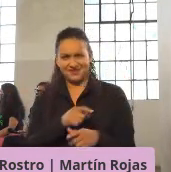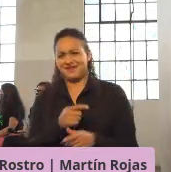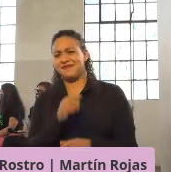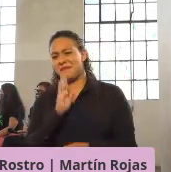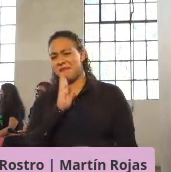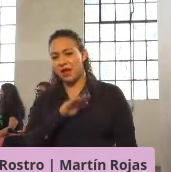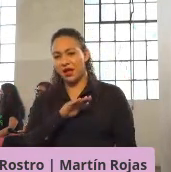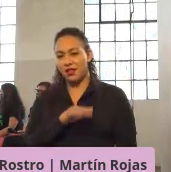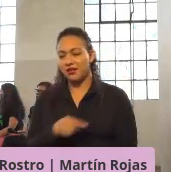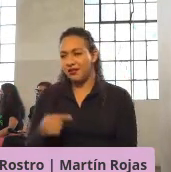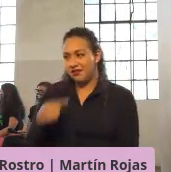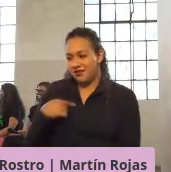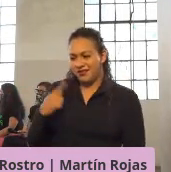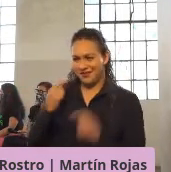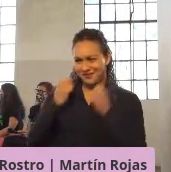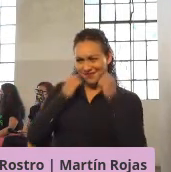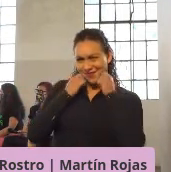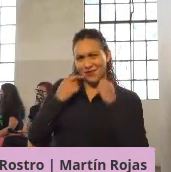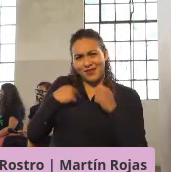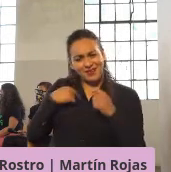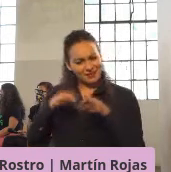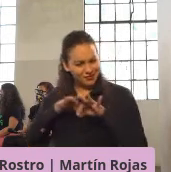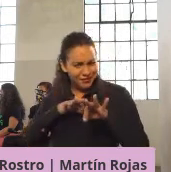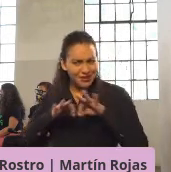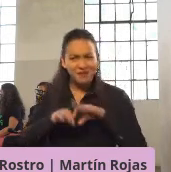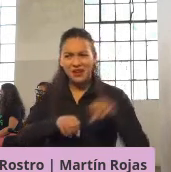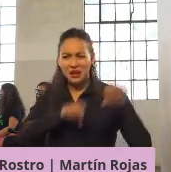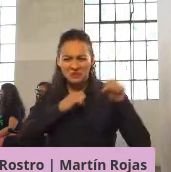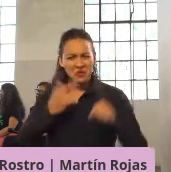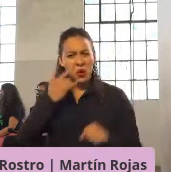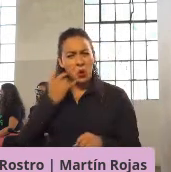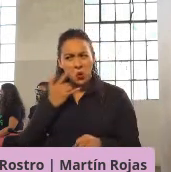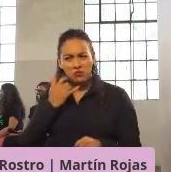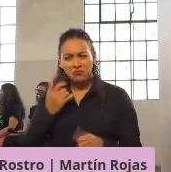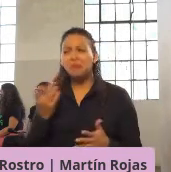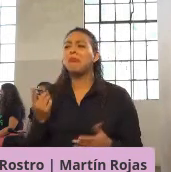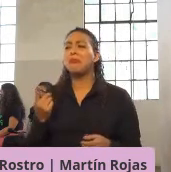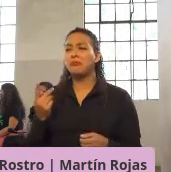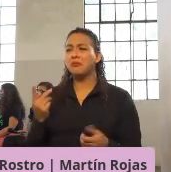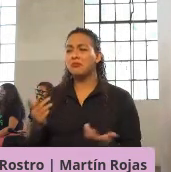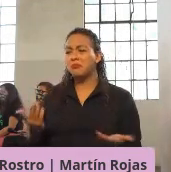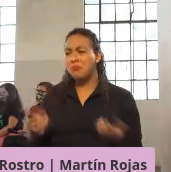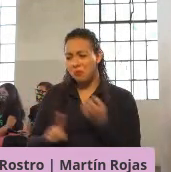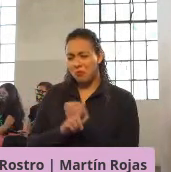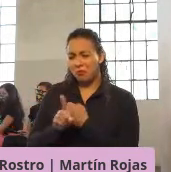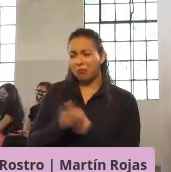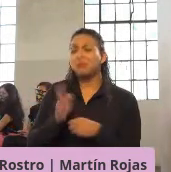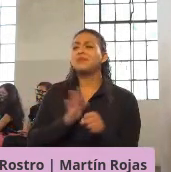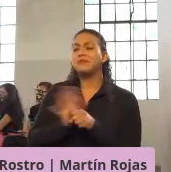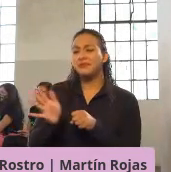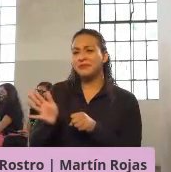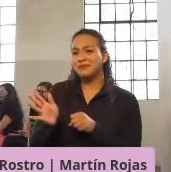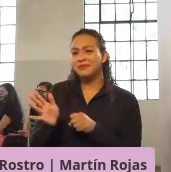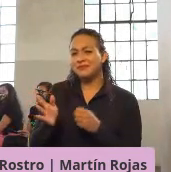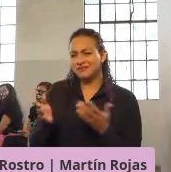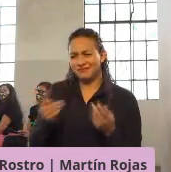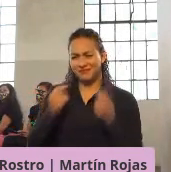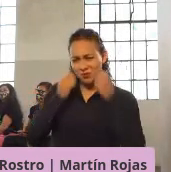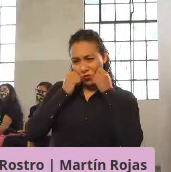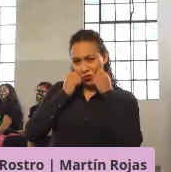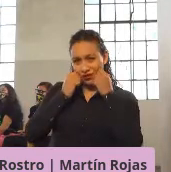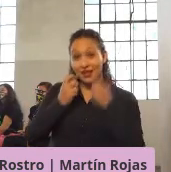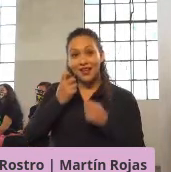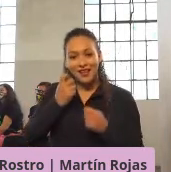lo nombra alguien más activista, y mi respuesta es, pues, ¿por? O sea, ¿cuándo, no? Y si finalmente esa es la intención de